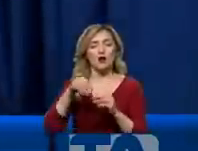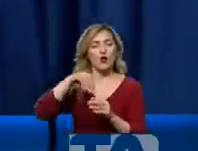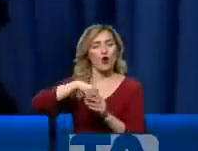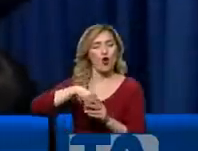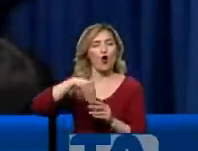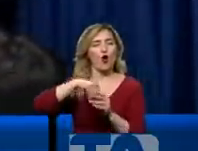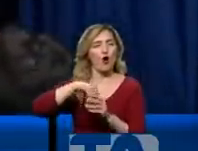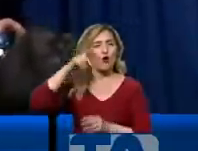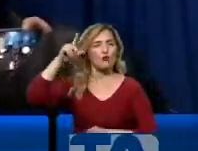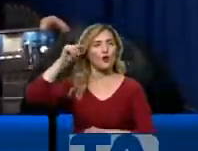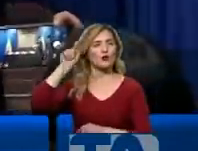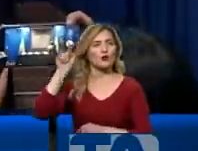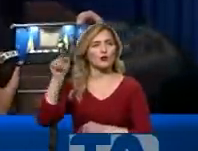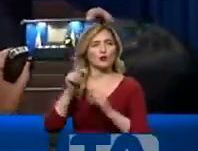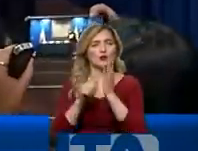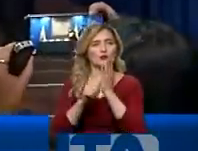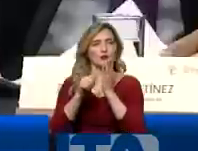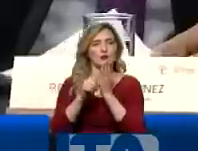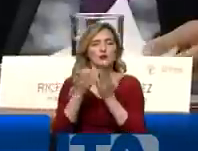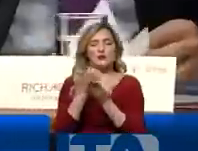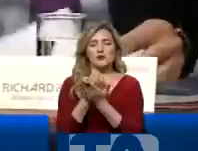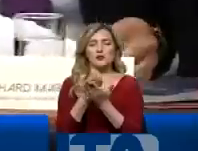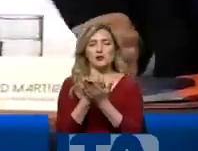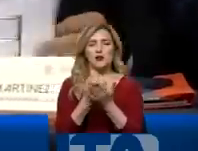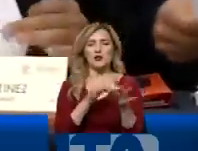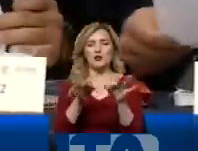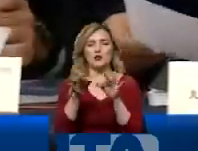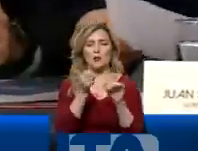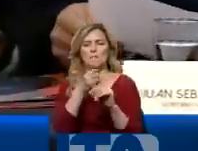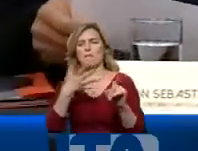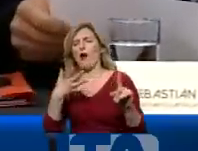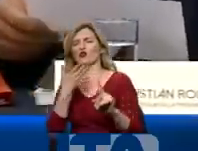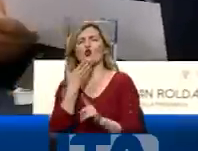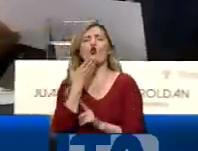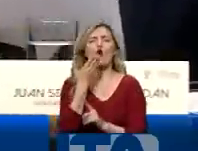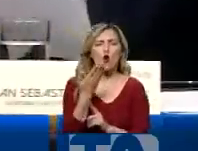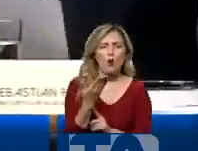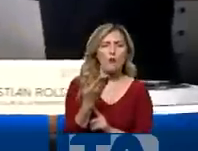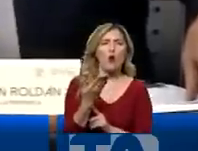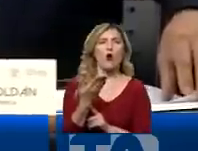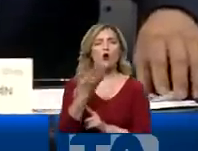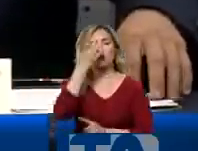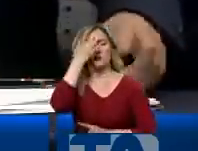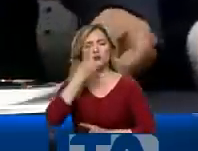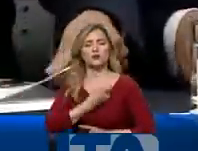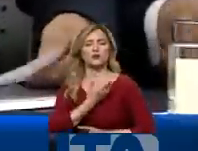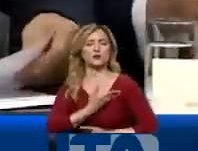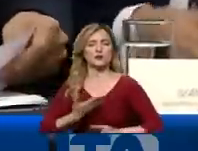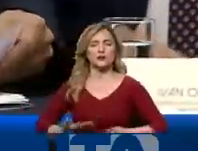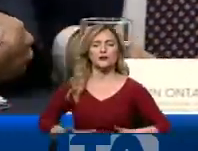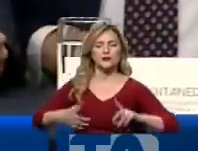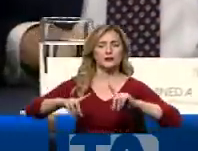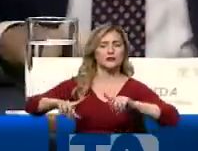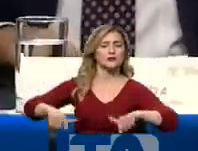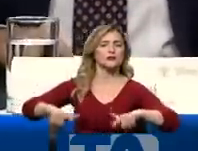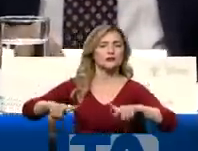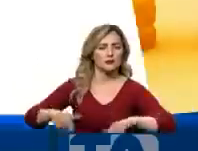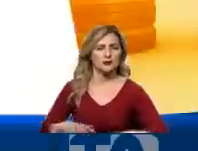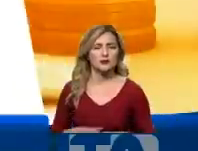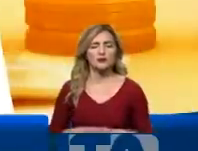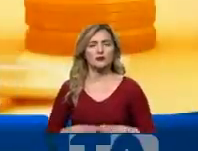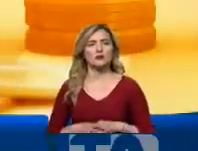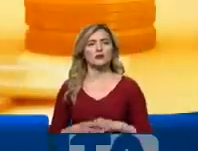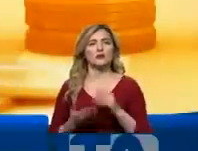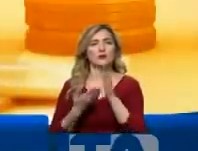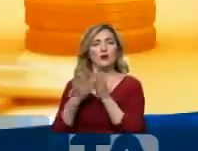los ministros del Frente Económico expusieron los impactos que tendrán las medidas anunciadas por el presidente Lenín Moreno. Solo por concepto de subsidios a